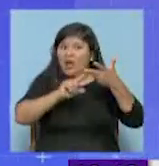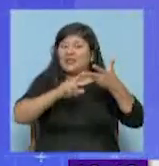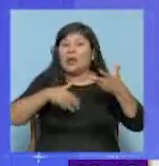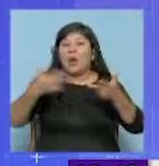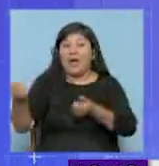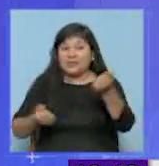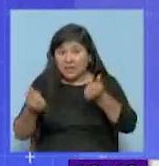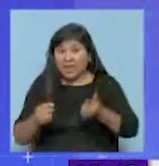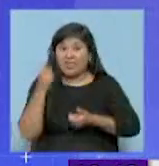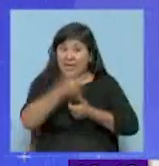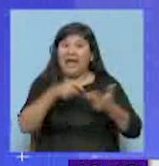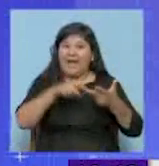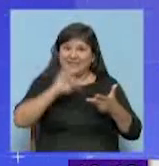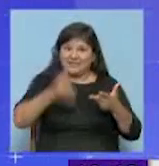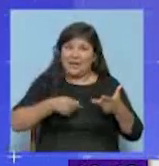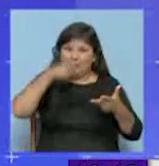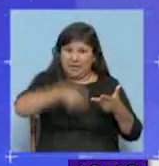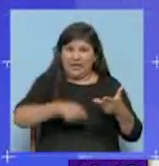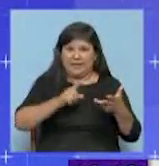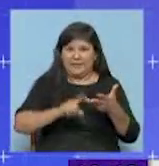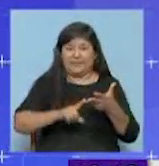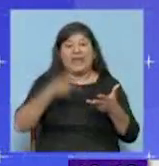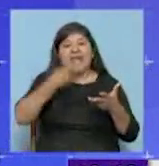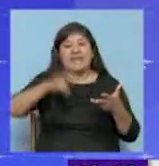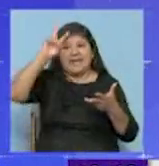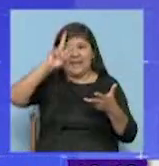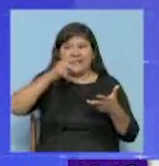de haber pagado cuotas fuera de términos.